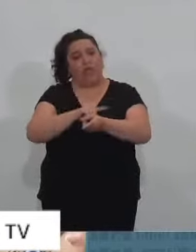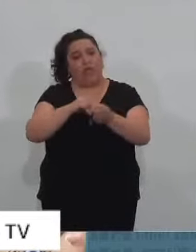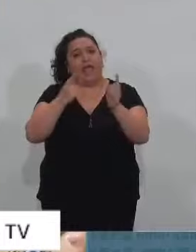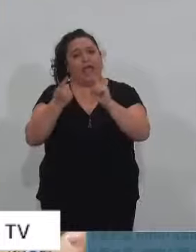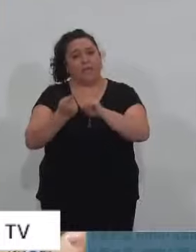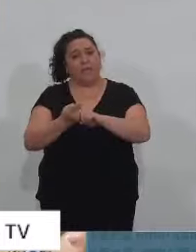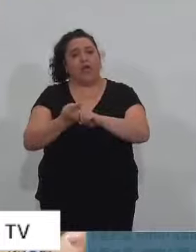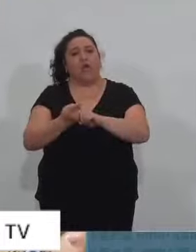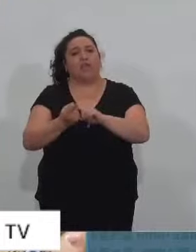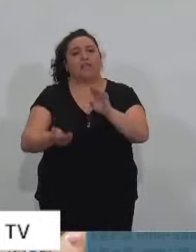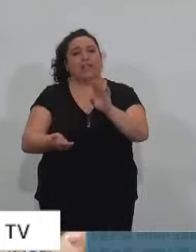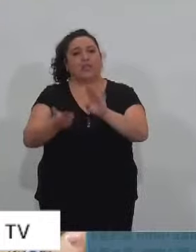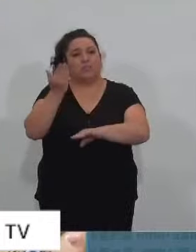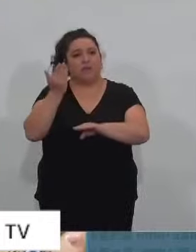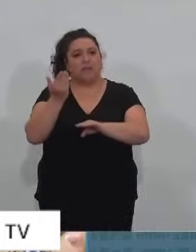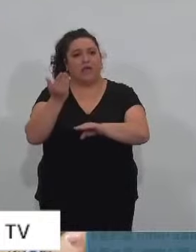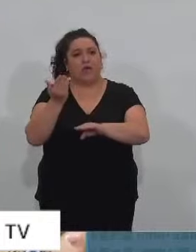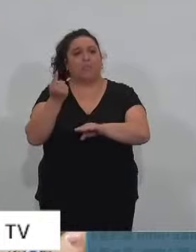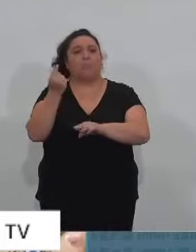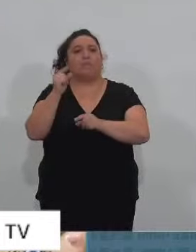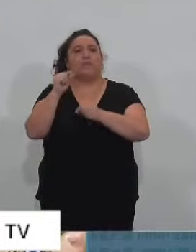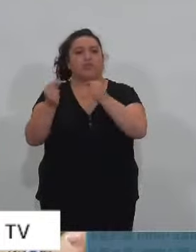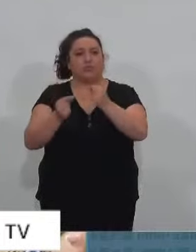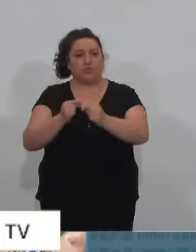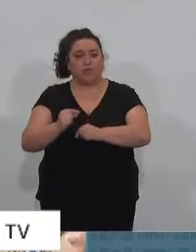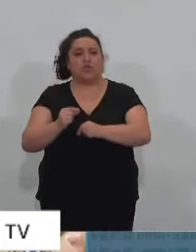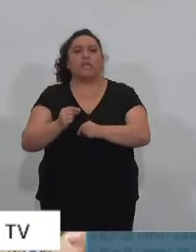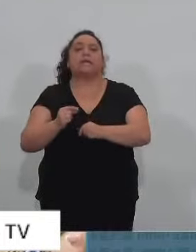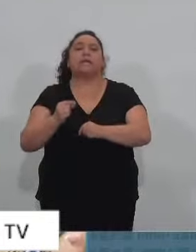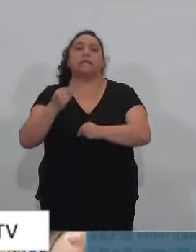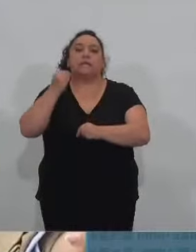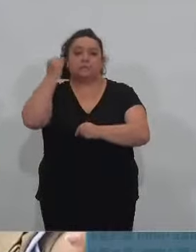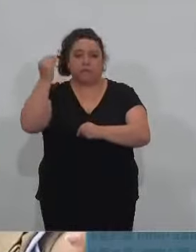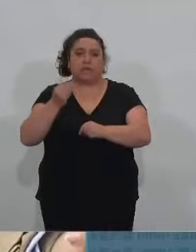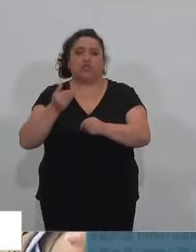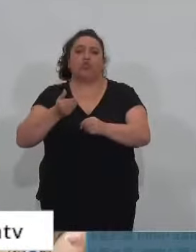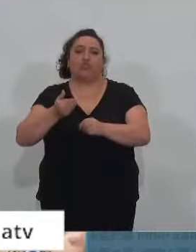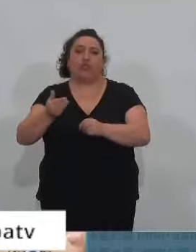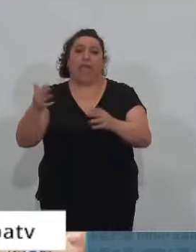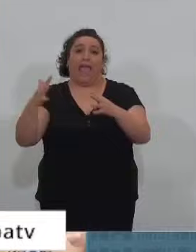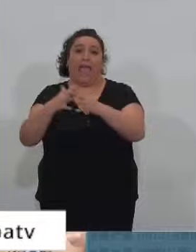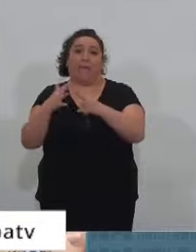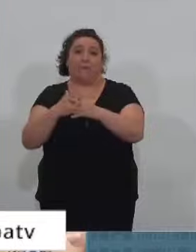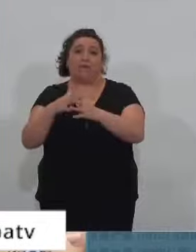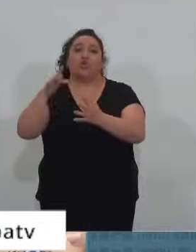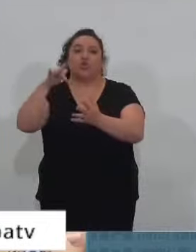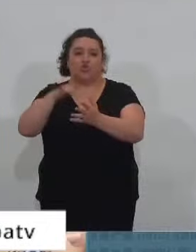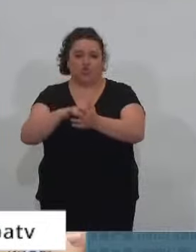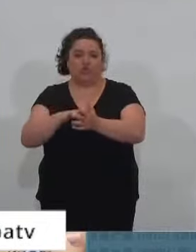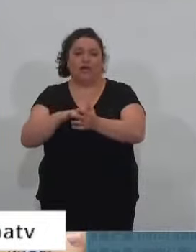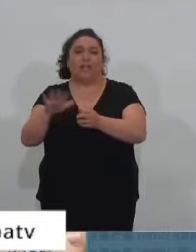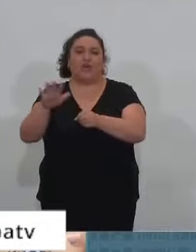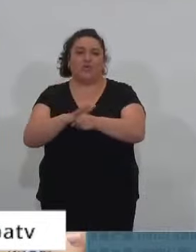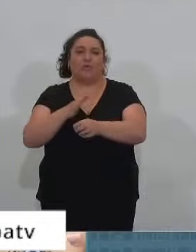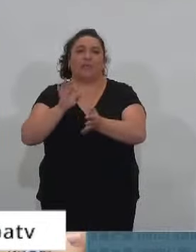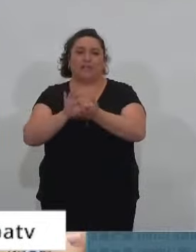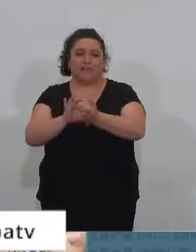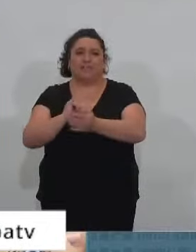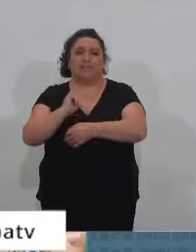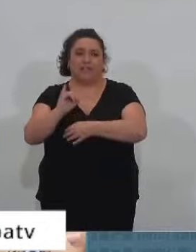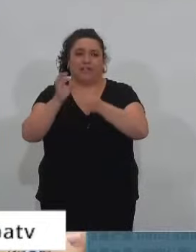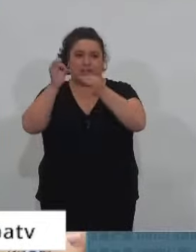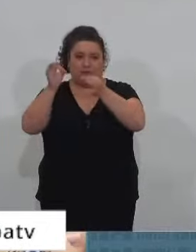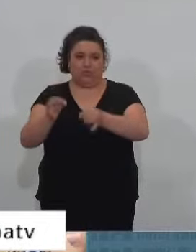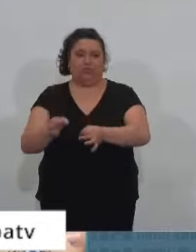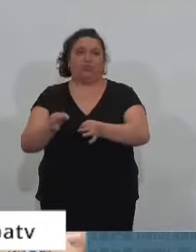sí llegamos a los campamentos. De hecho, puede que esté a mediados de junio lo que es la resolución del trámite administrativo, que, como bien saben, se tiene que cumplir unos plazos.